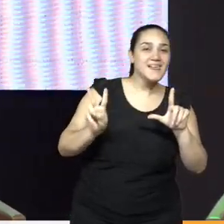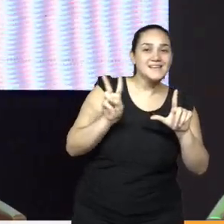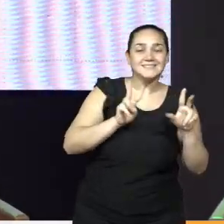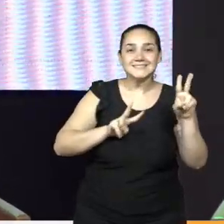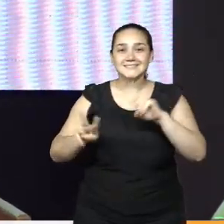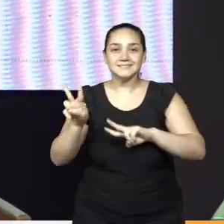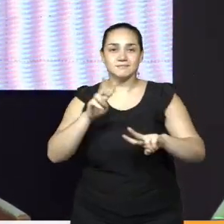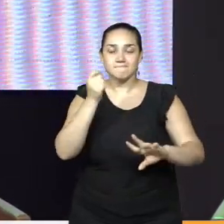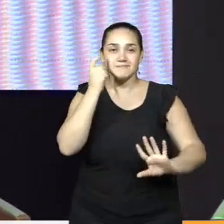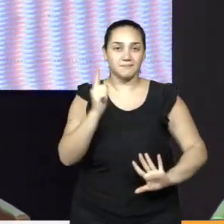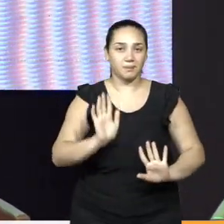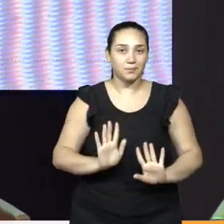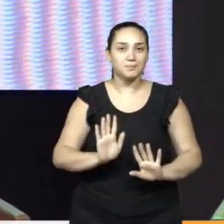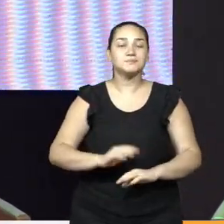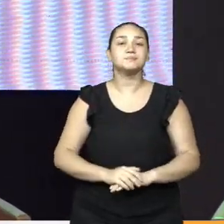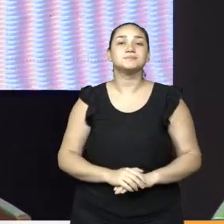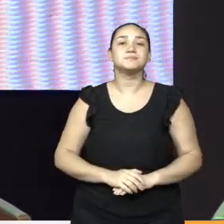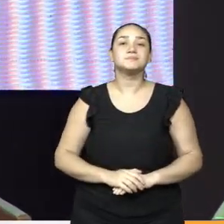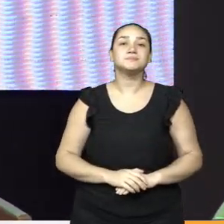Estábamos rápidamente.